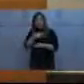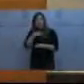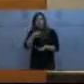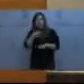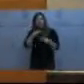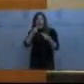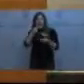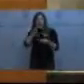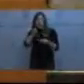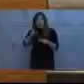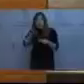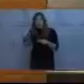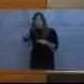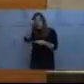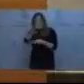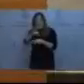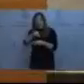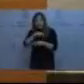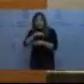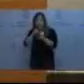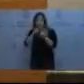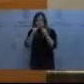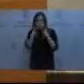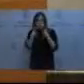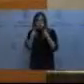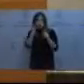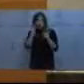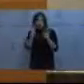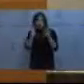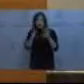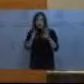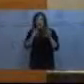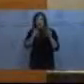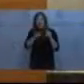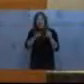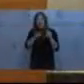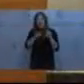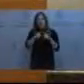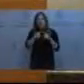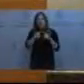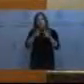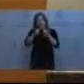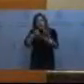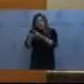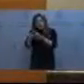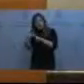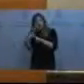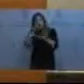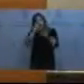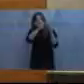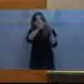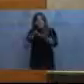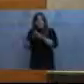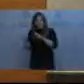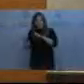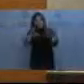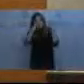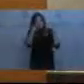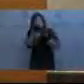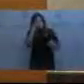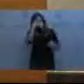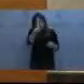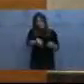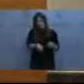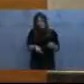respuesta a los ganaderos asturianos. Podríamos pasar revista a un elenco de materias en las que usted sabe